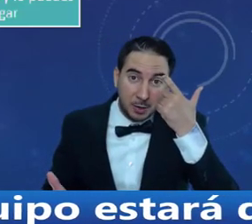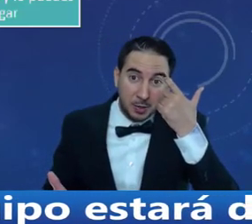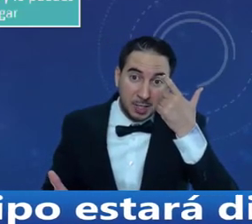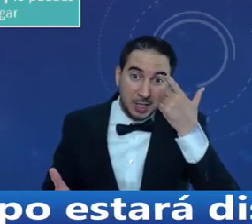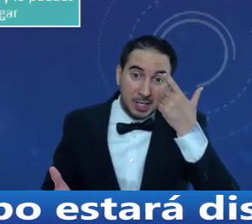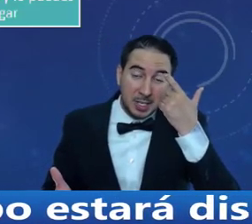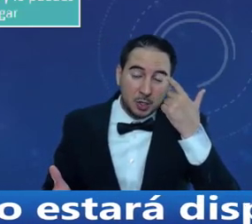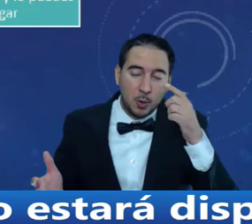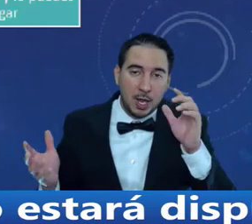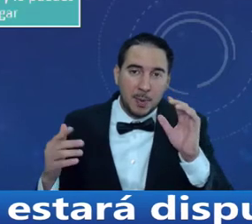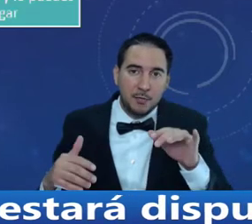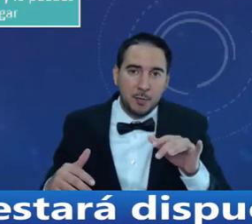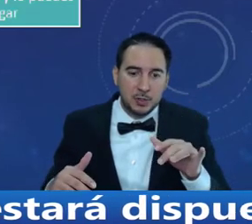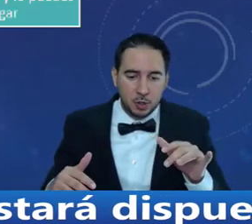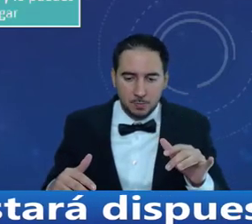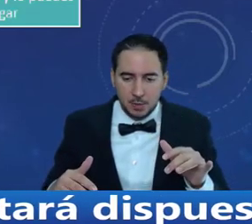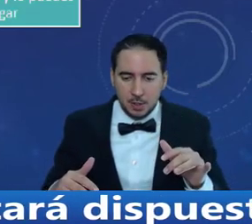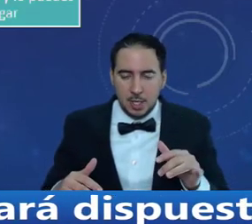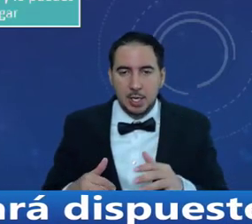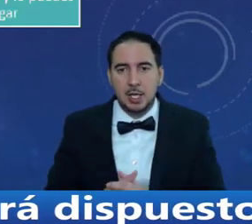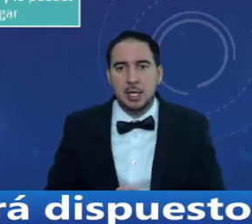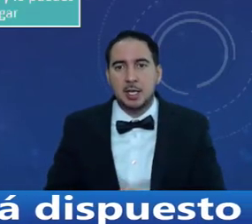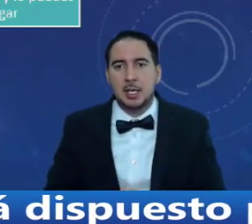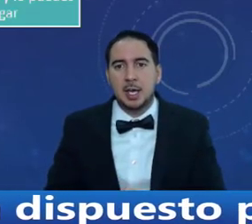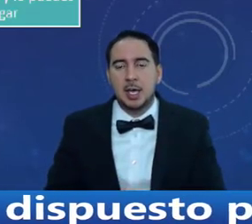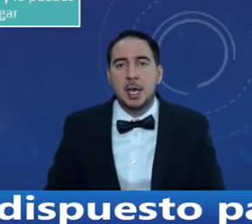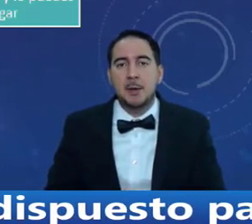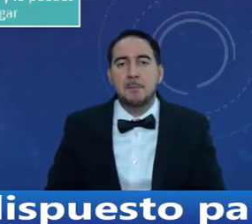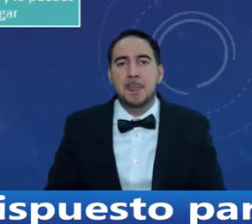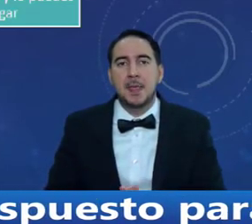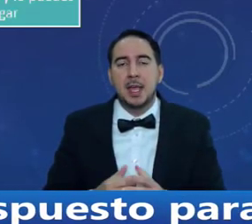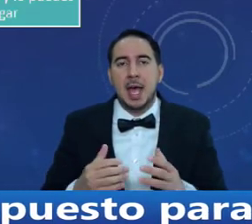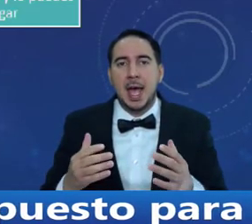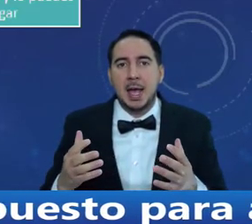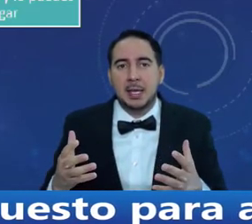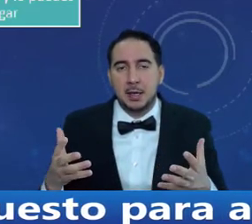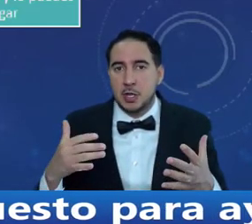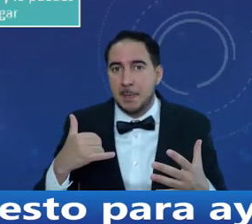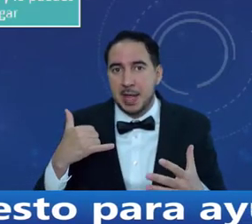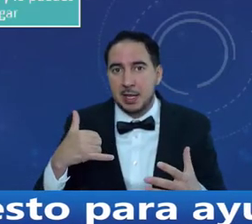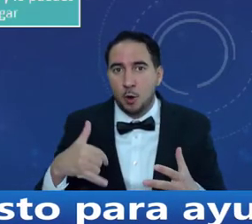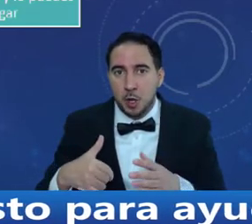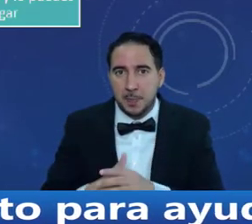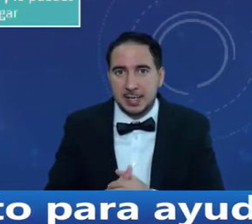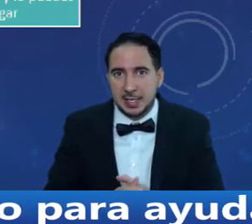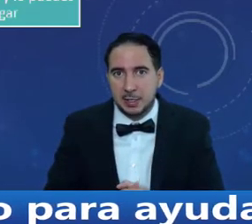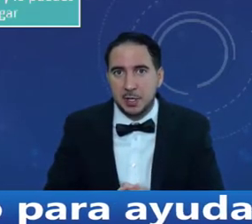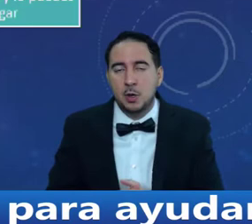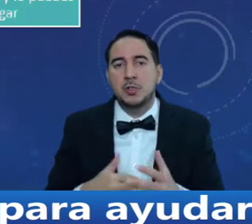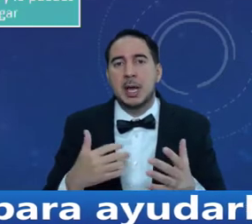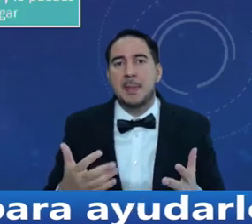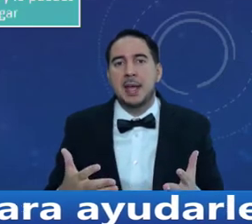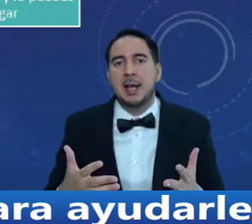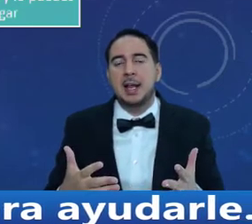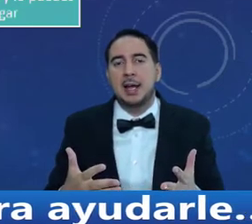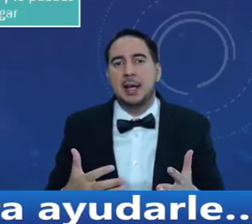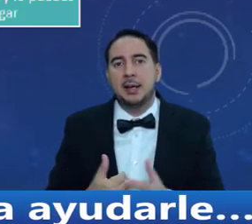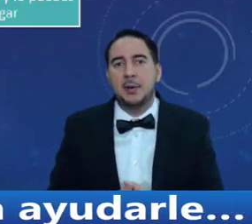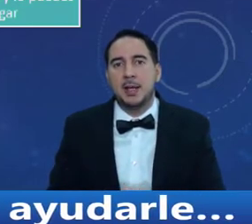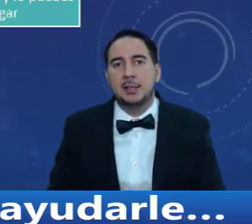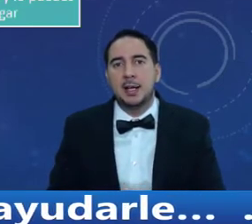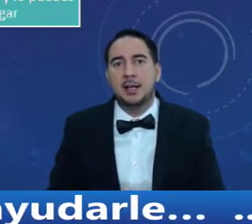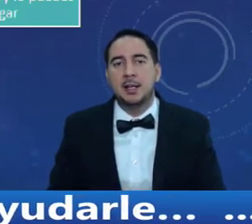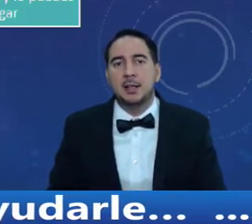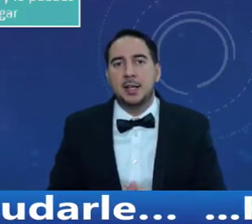universitario. De hecho, les voy a dar más información que llamé hoy para hacer este video. Llamé a